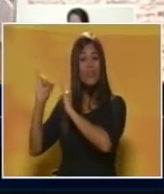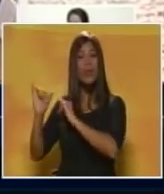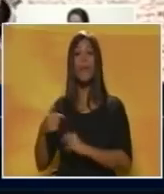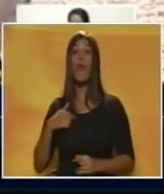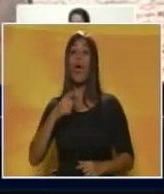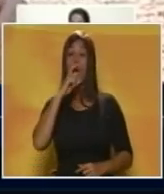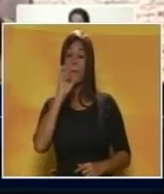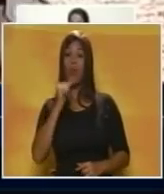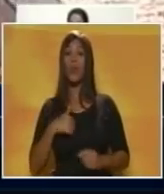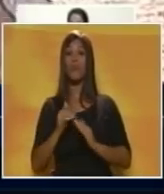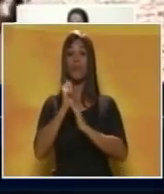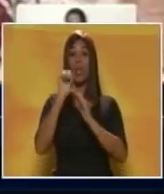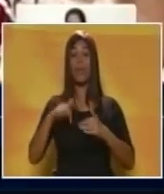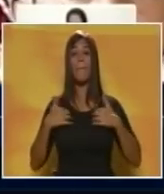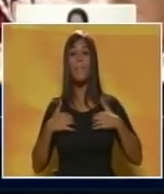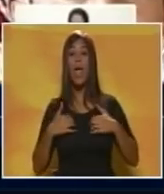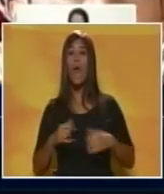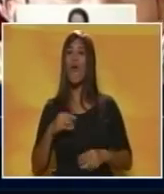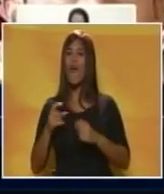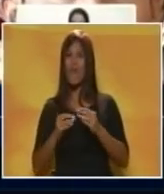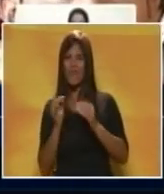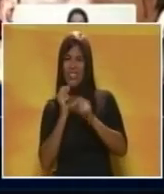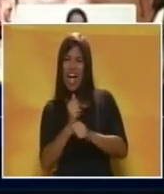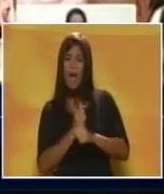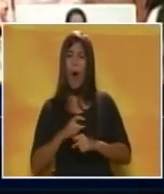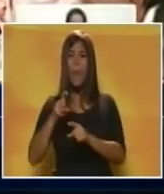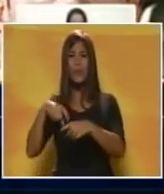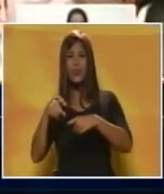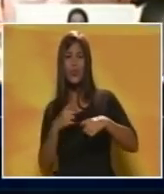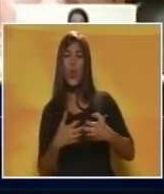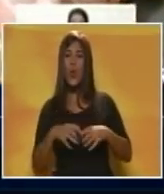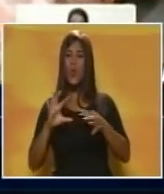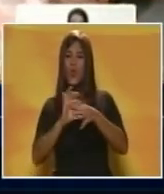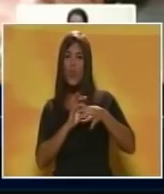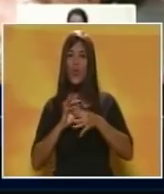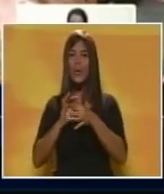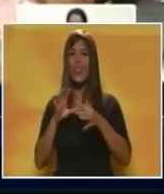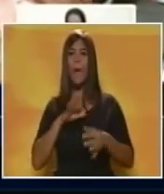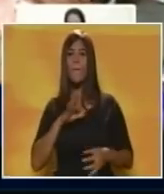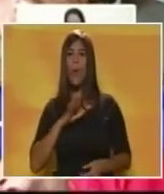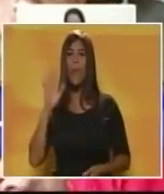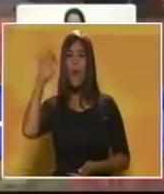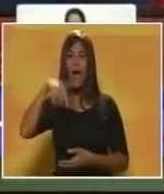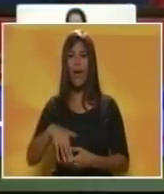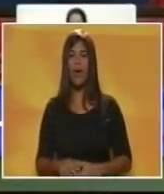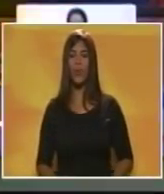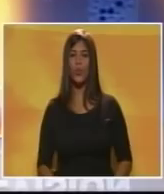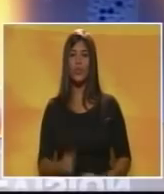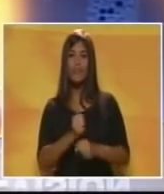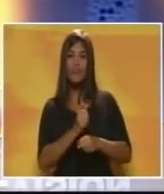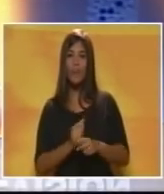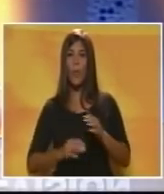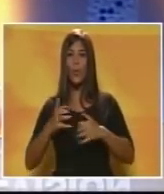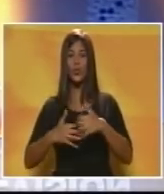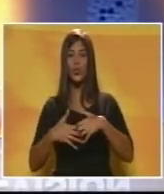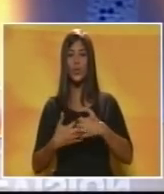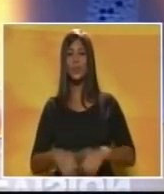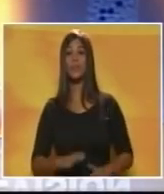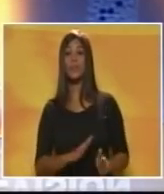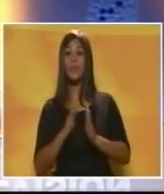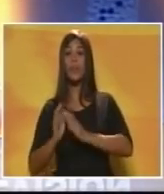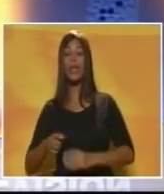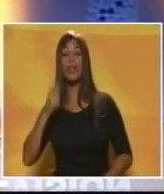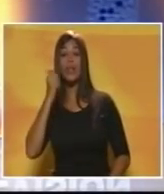lideró este miércoles una jornada productiva en el sector agrícola desde la unidad de producción Cacique Yare, ubicada en el estado de Aragua. El diputado